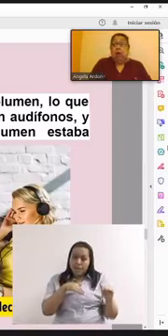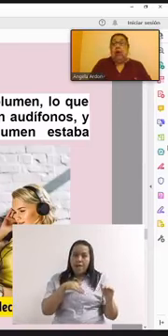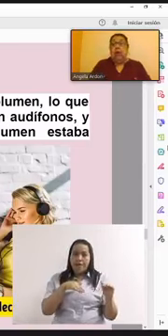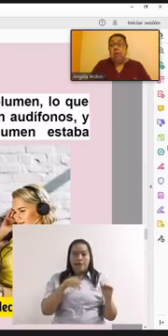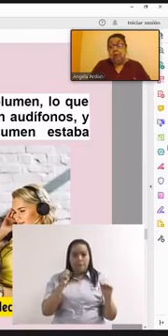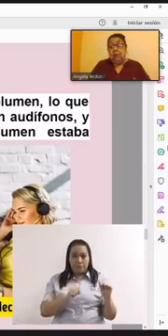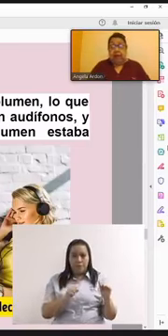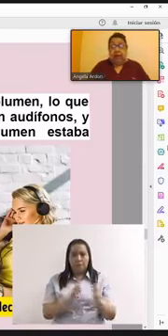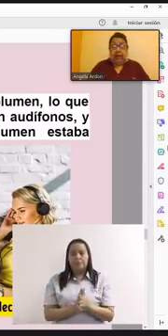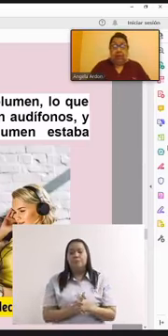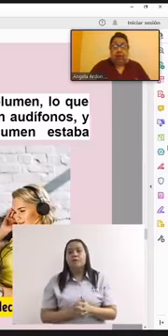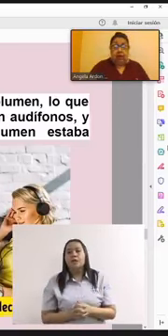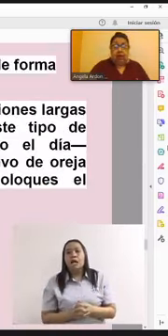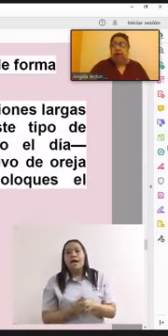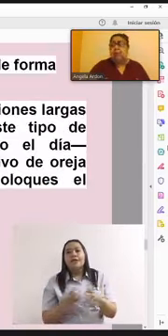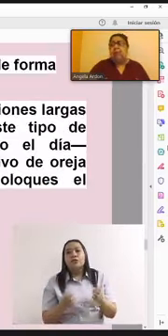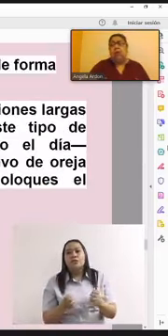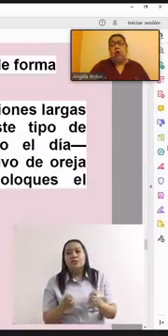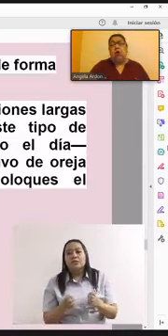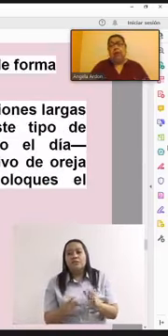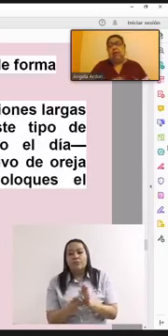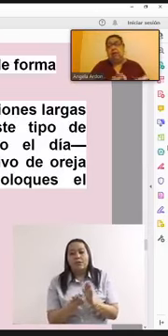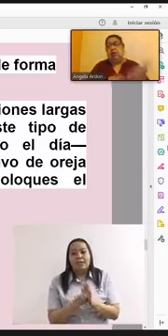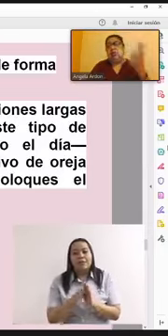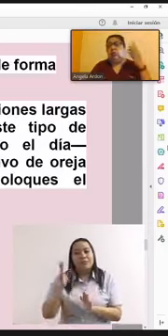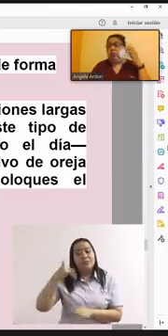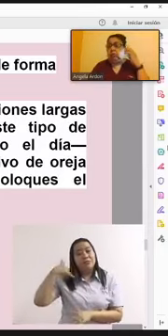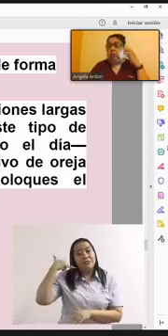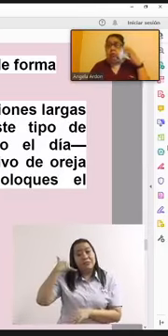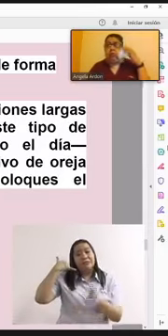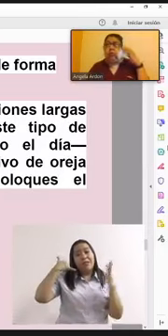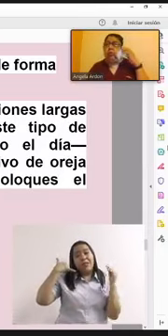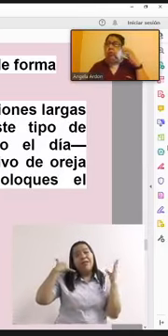Ok, cuando hablamos por teléfono, estamos por horas hablando.